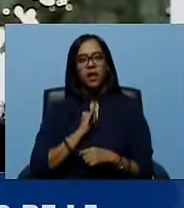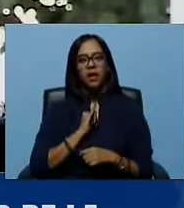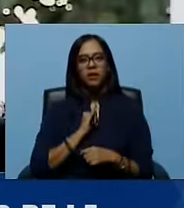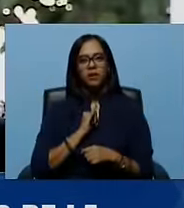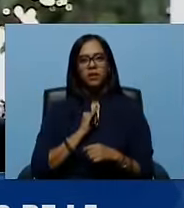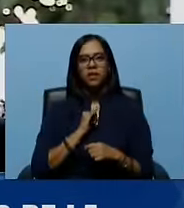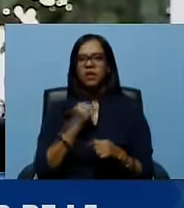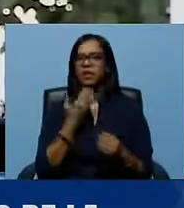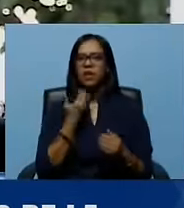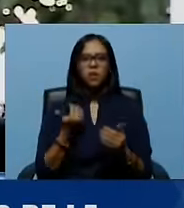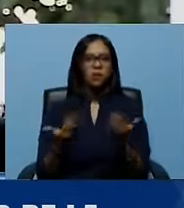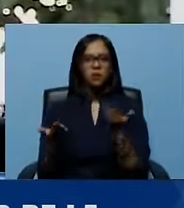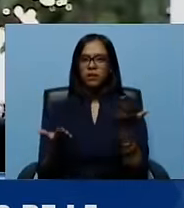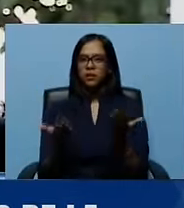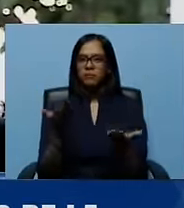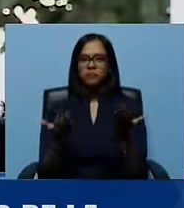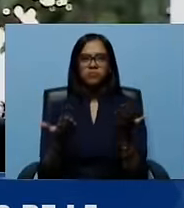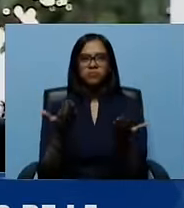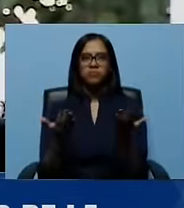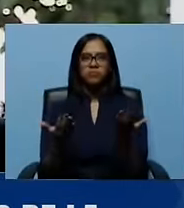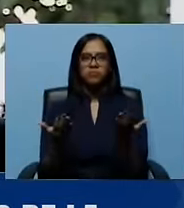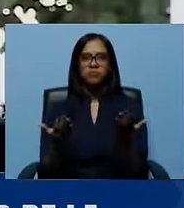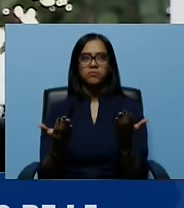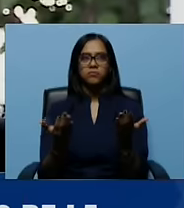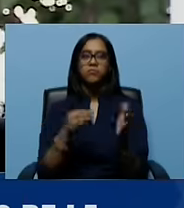¿Qué prevalecerá?